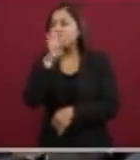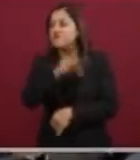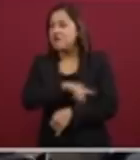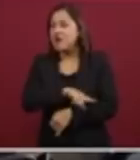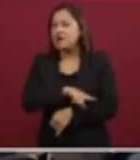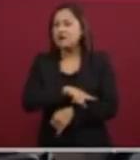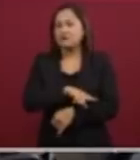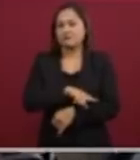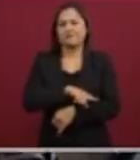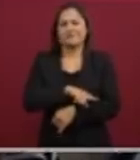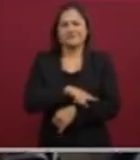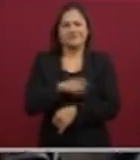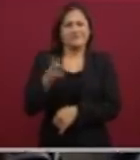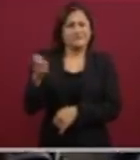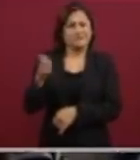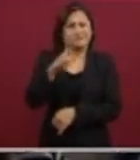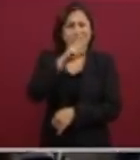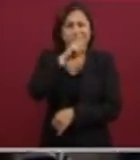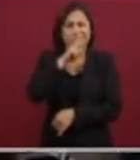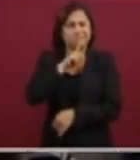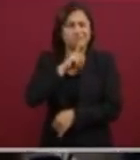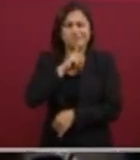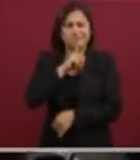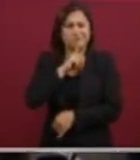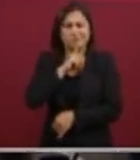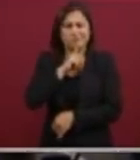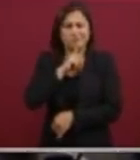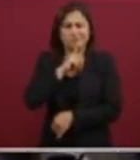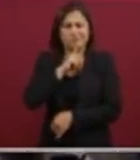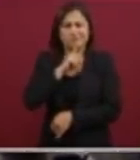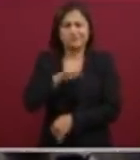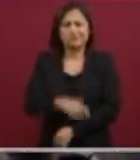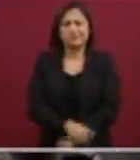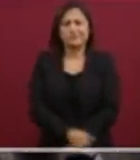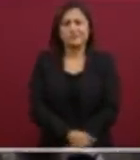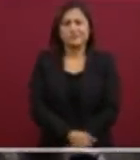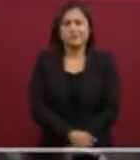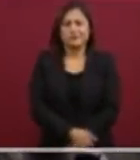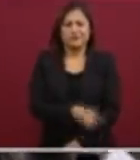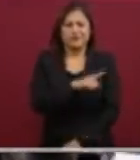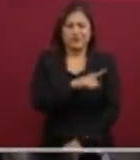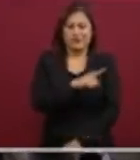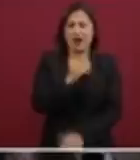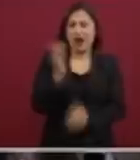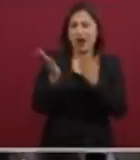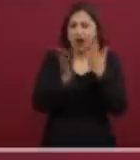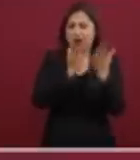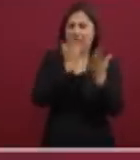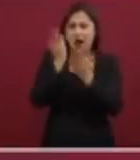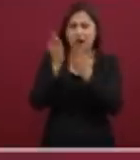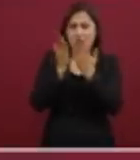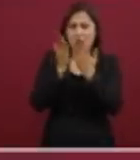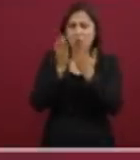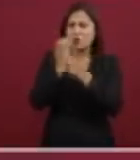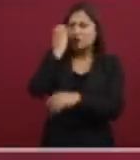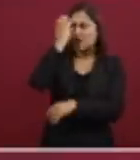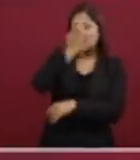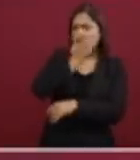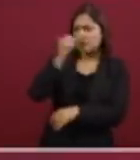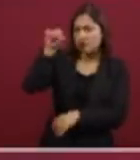cuando eso no era cierto. No es que no pasaran el examen de